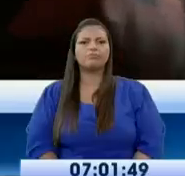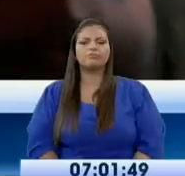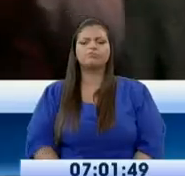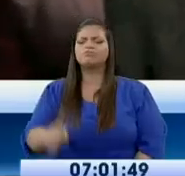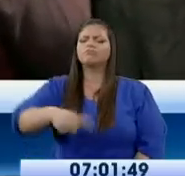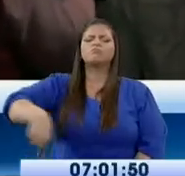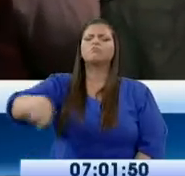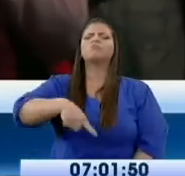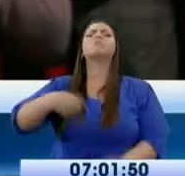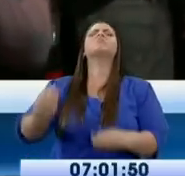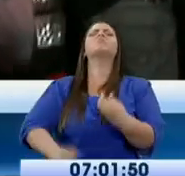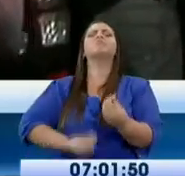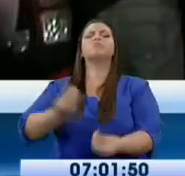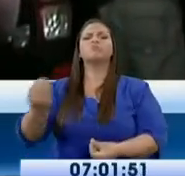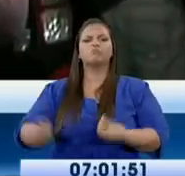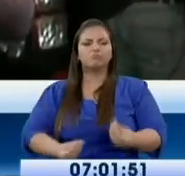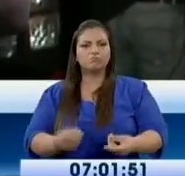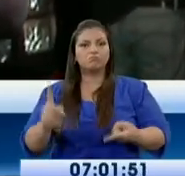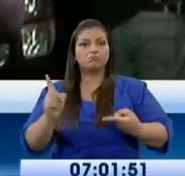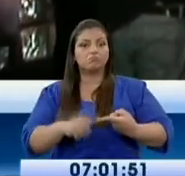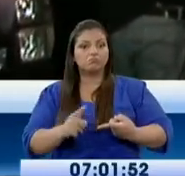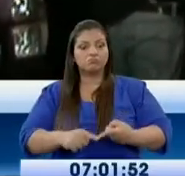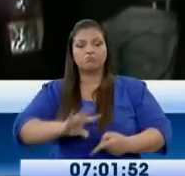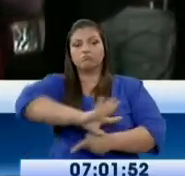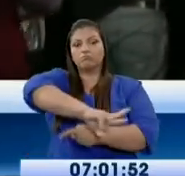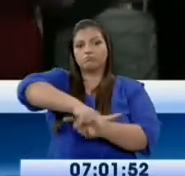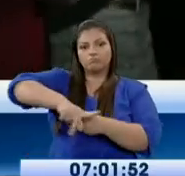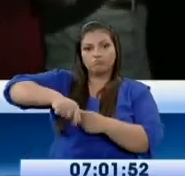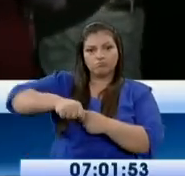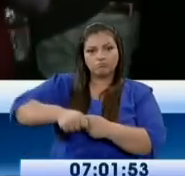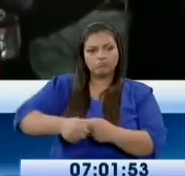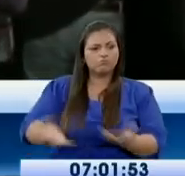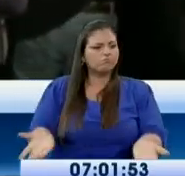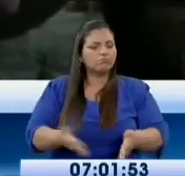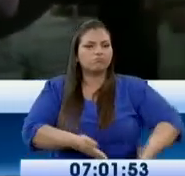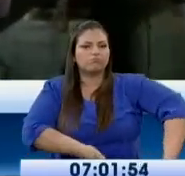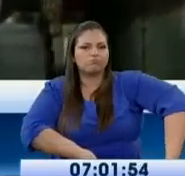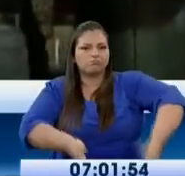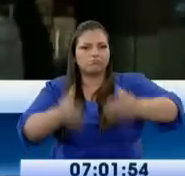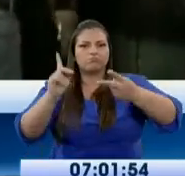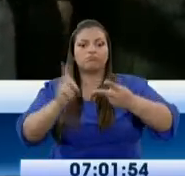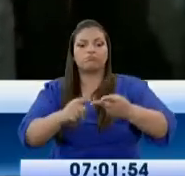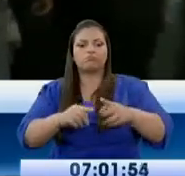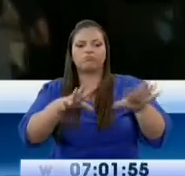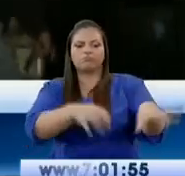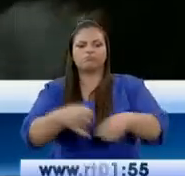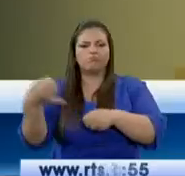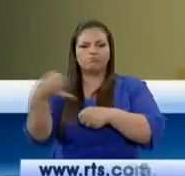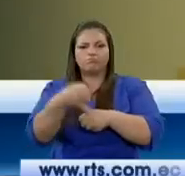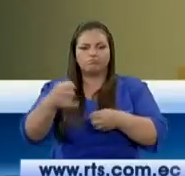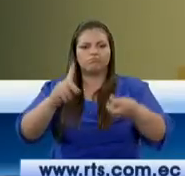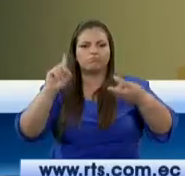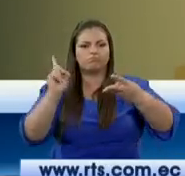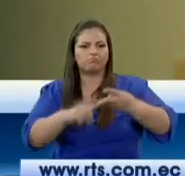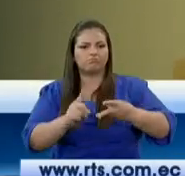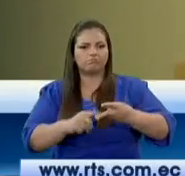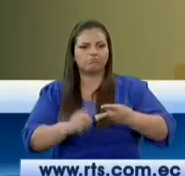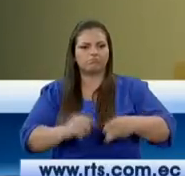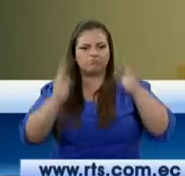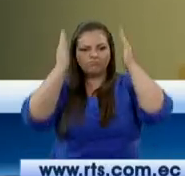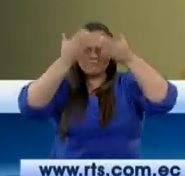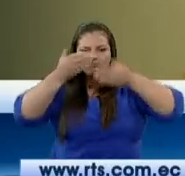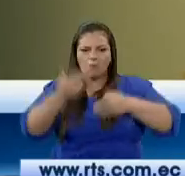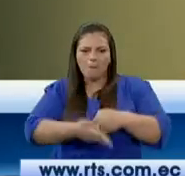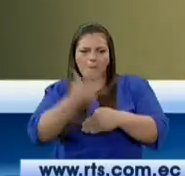estarían implicados en delitos como asalto y robo en carreteras, violación y sicariato. En los operativos además